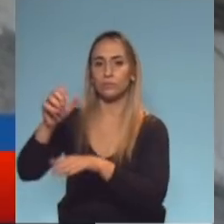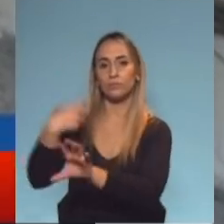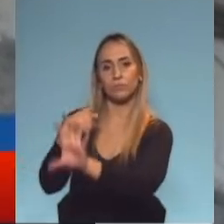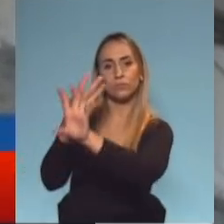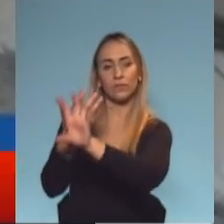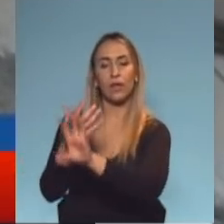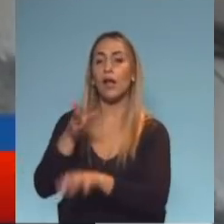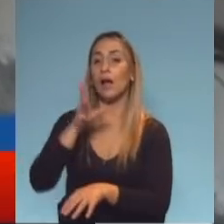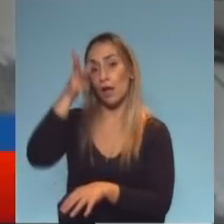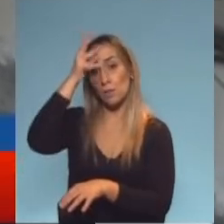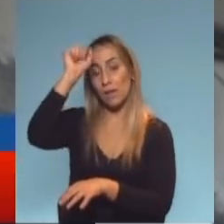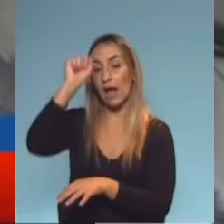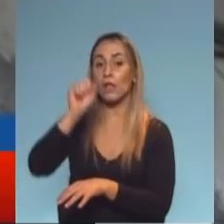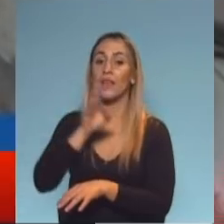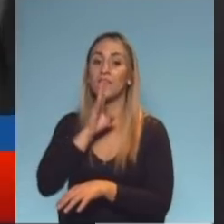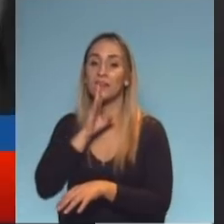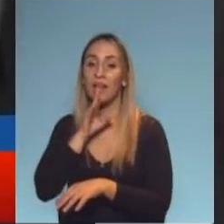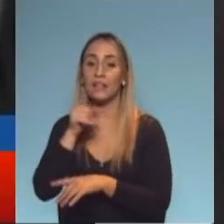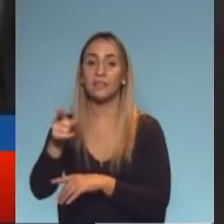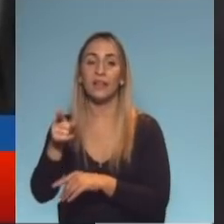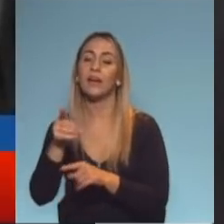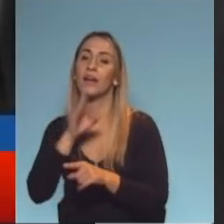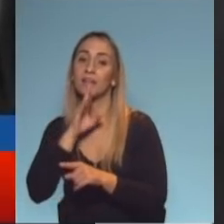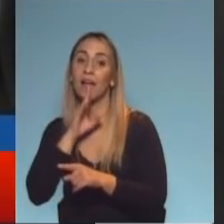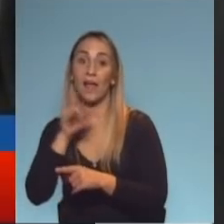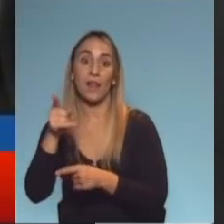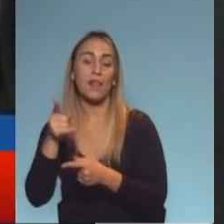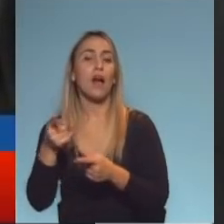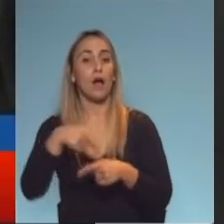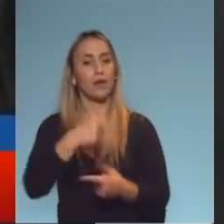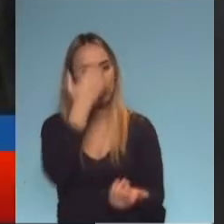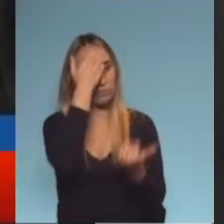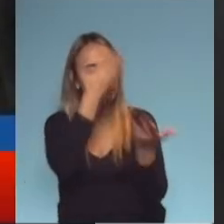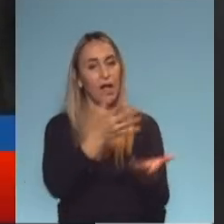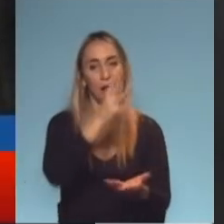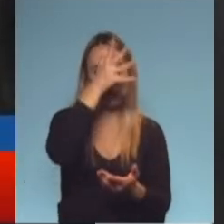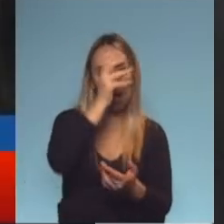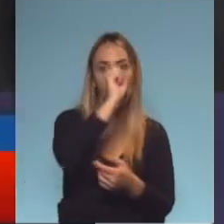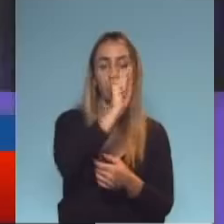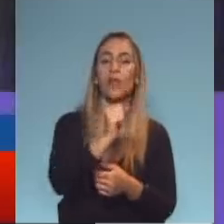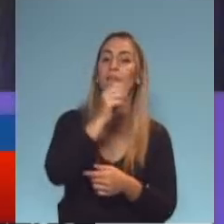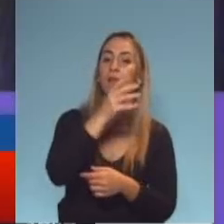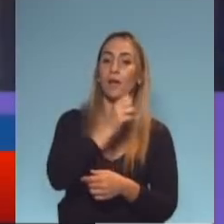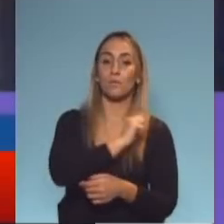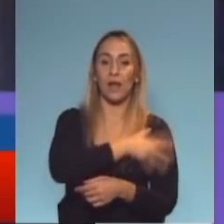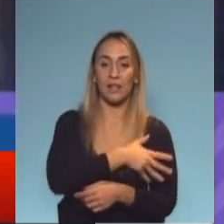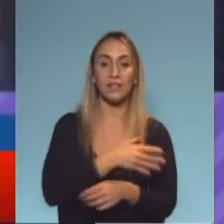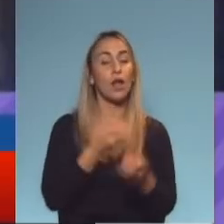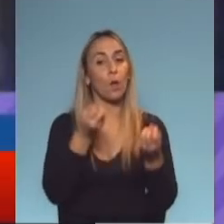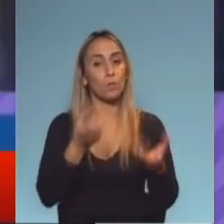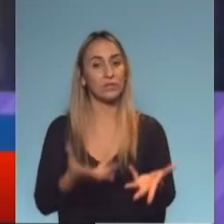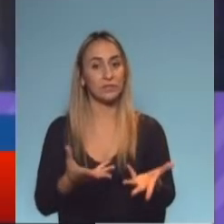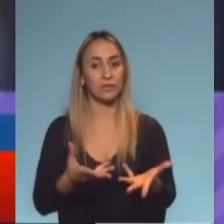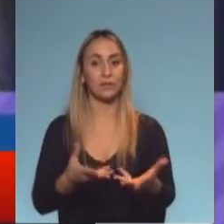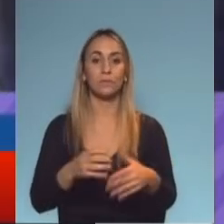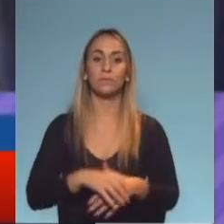Israel en Argentina. Vamos a saludar al embajador palestino en Argentina, Husni Abdel Wahed. ¿Cómo está, embajador? Le agradecemos muchísimo su